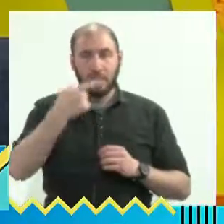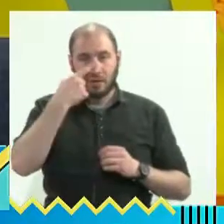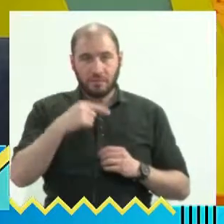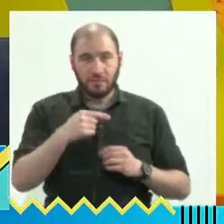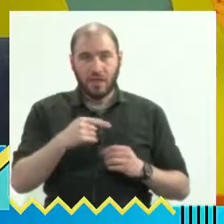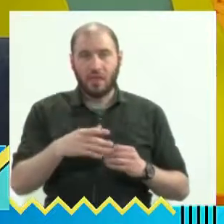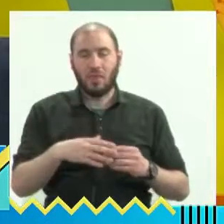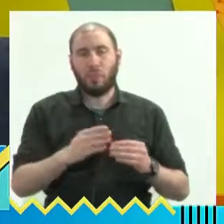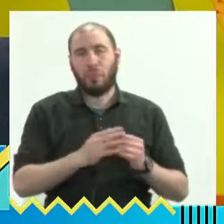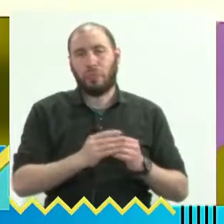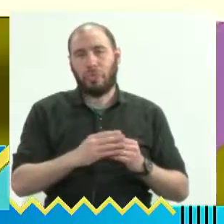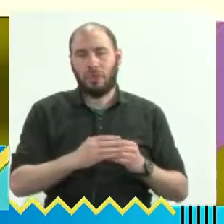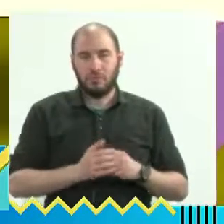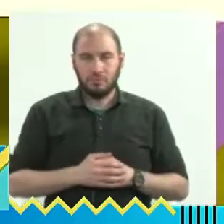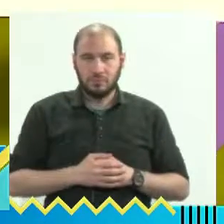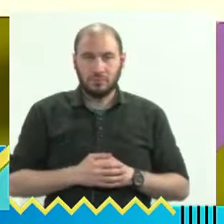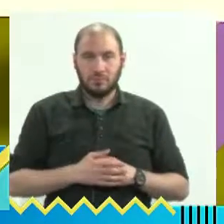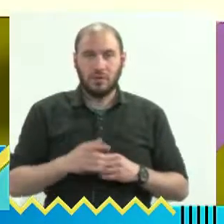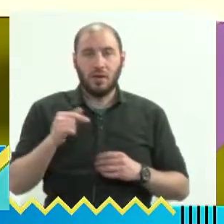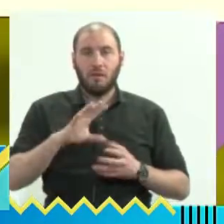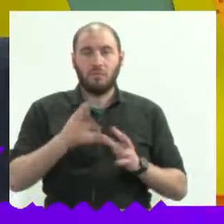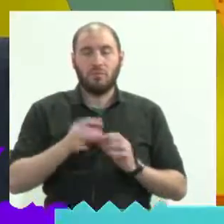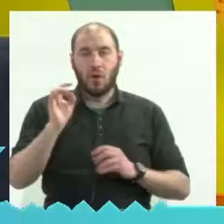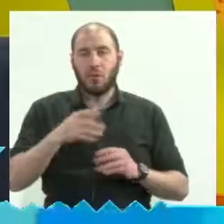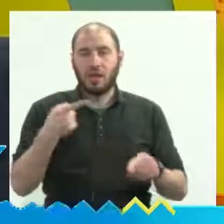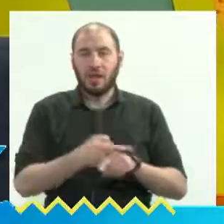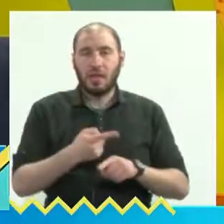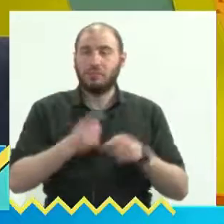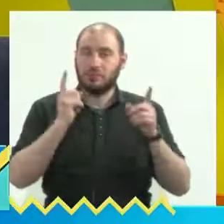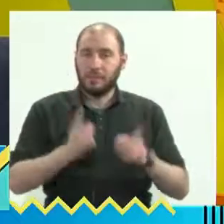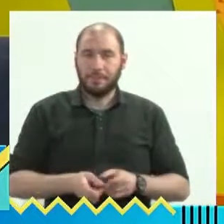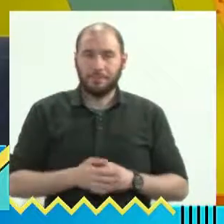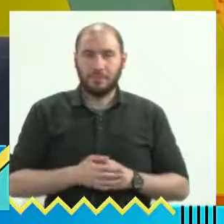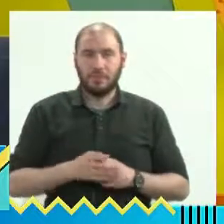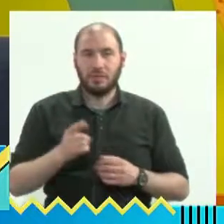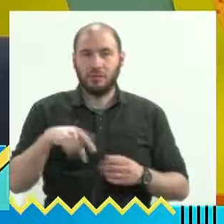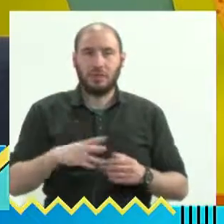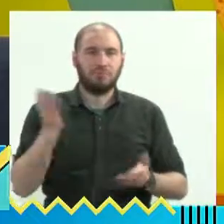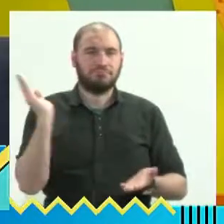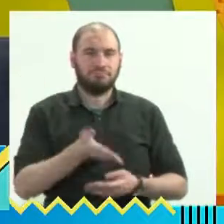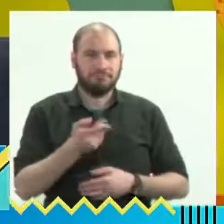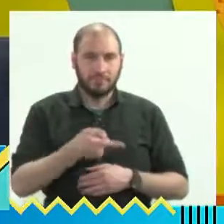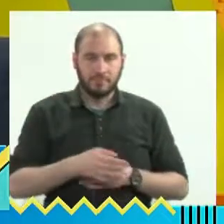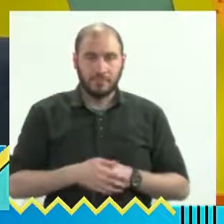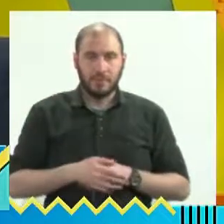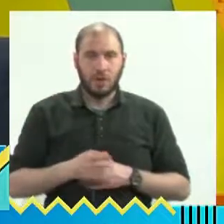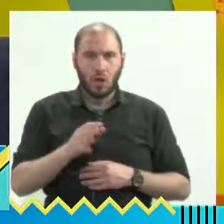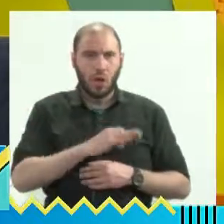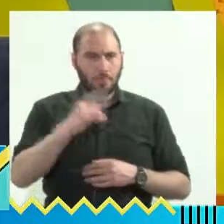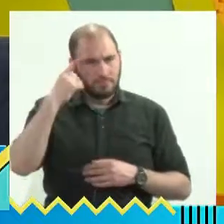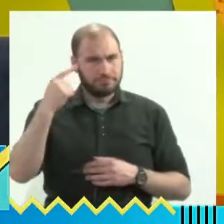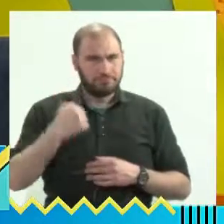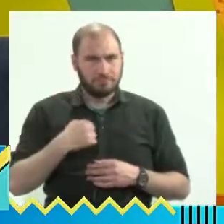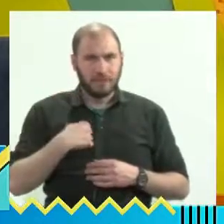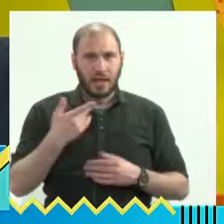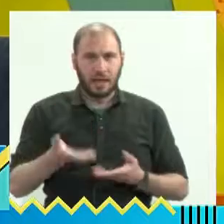siendo papel mojado muchas veces, y la única forma de reclamo también se busca que esté penada. Entonces, para mí,